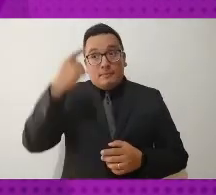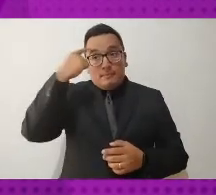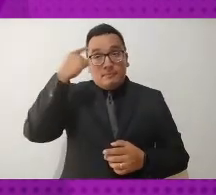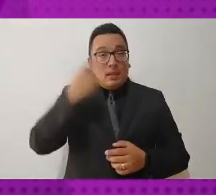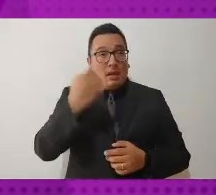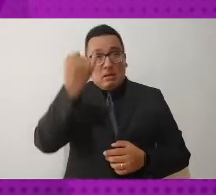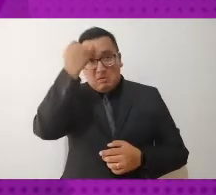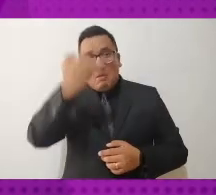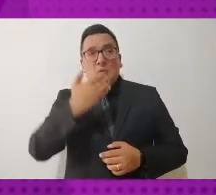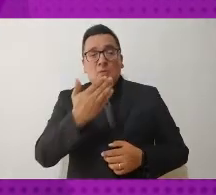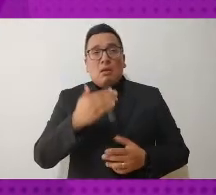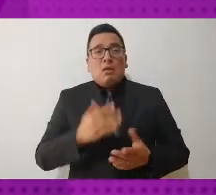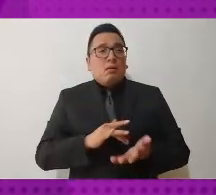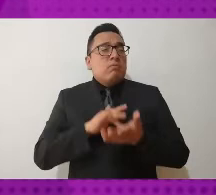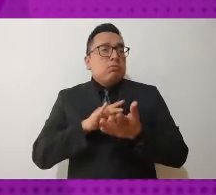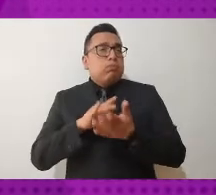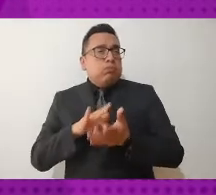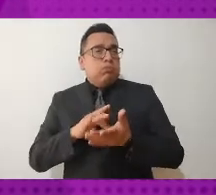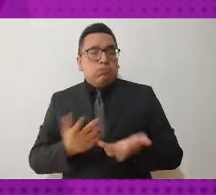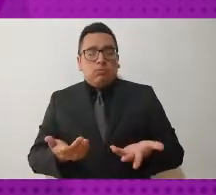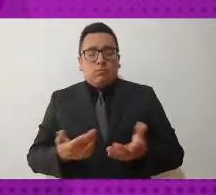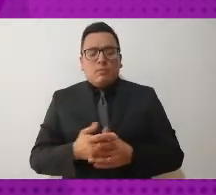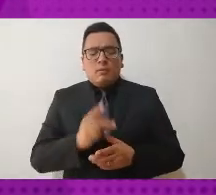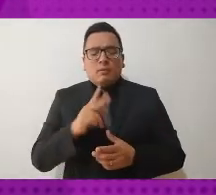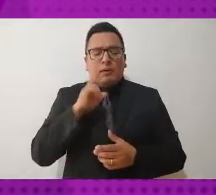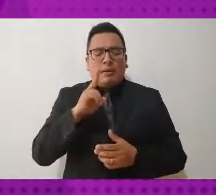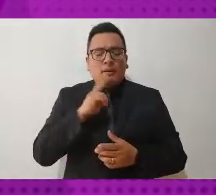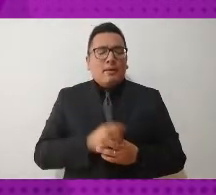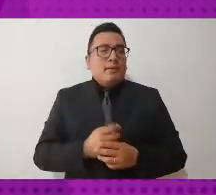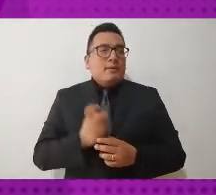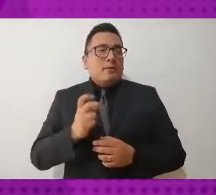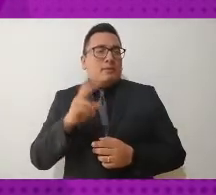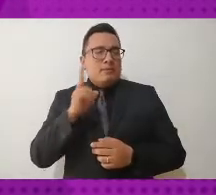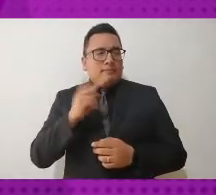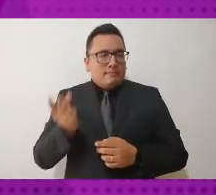afirmativas en aquel estado y entonces justo de ese tema Me gustaría preguntarte